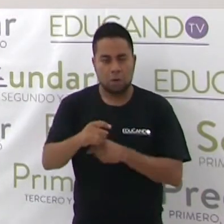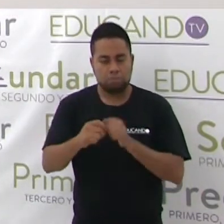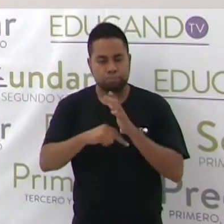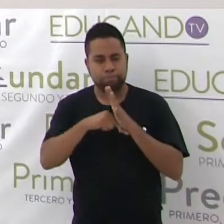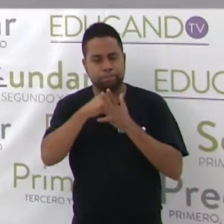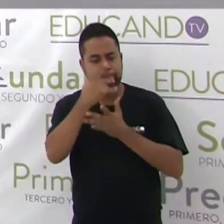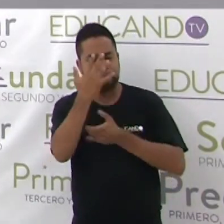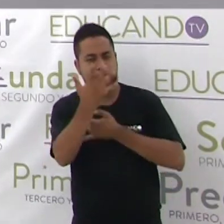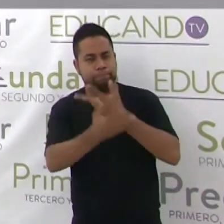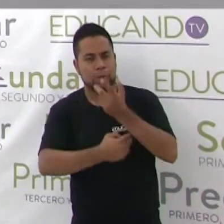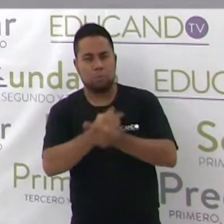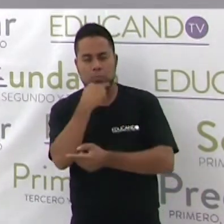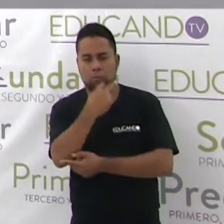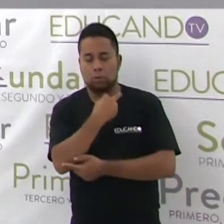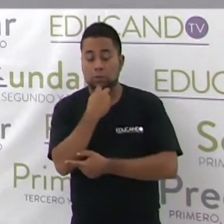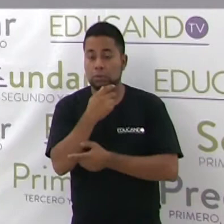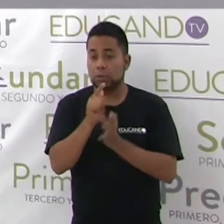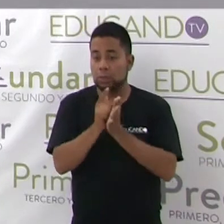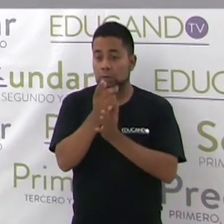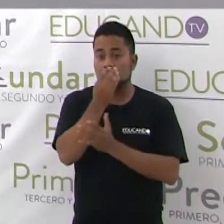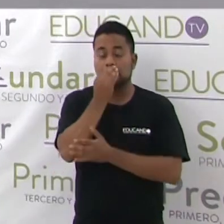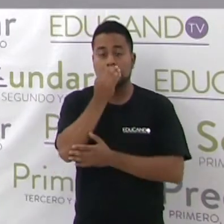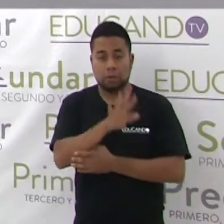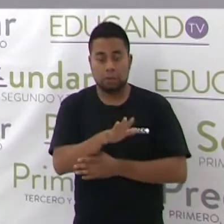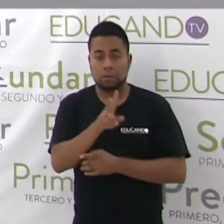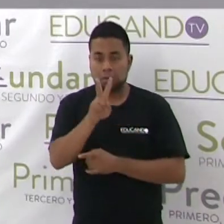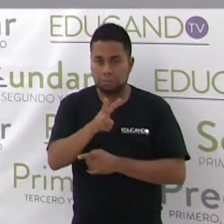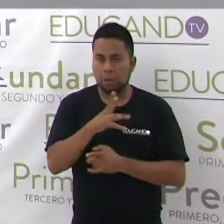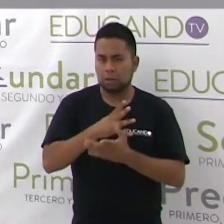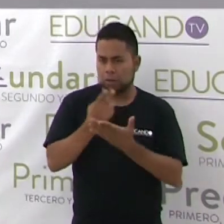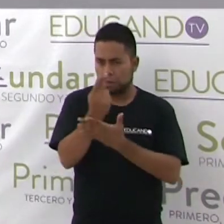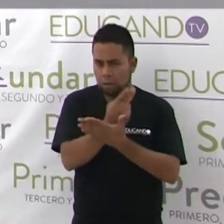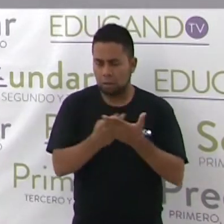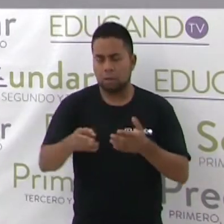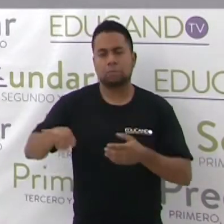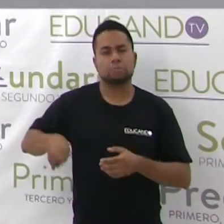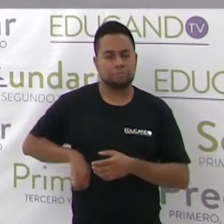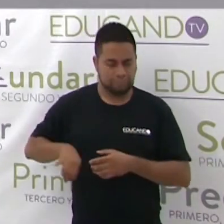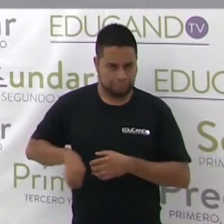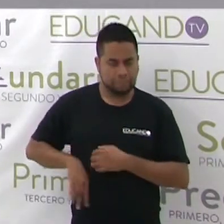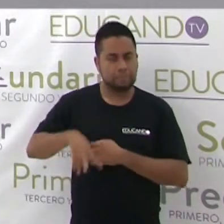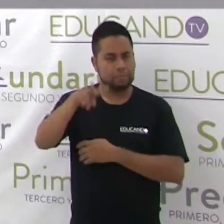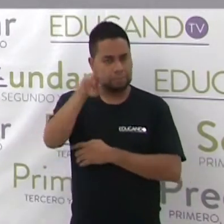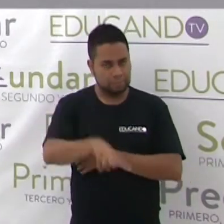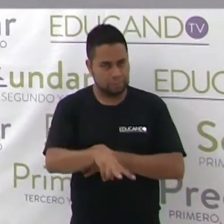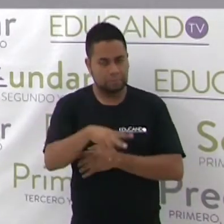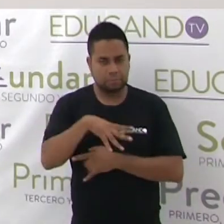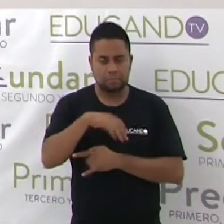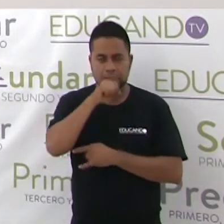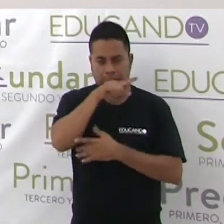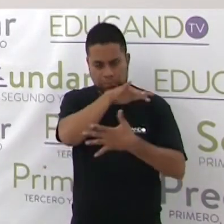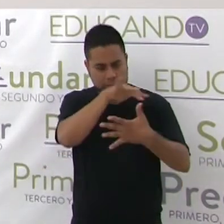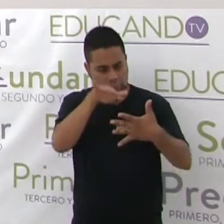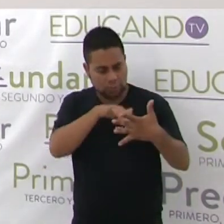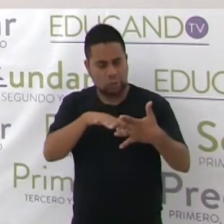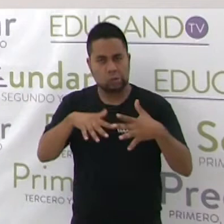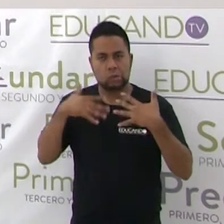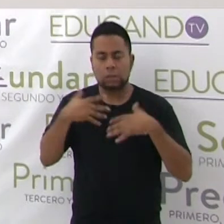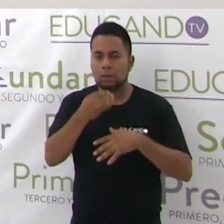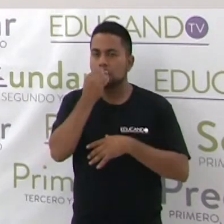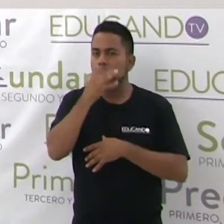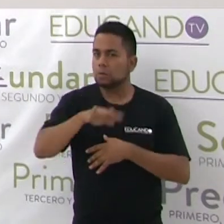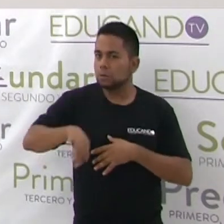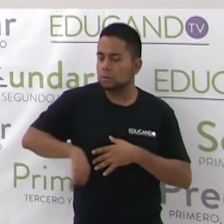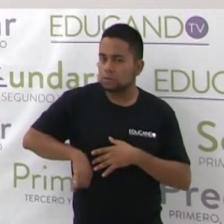bonito. Tiene unas imágenes, unas impresiones muy interesantes y unos textos también muy